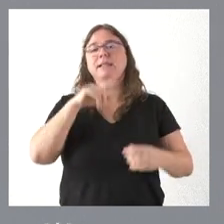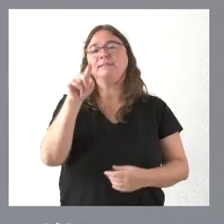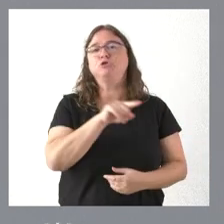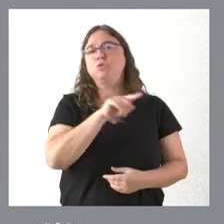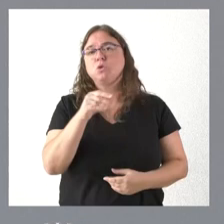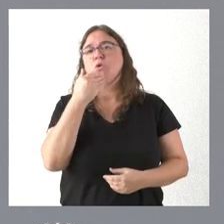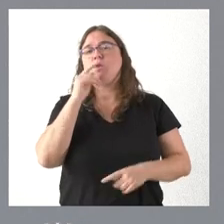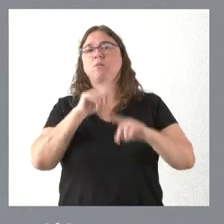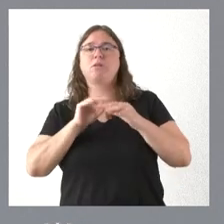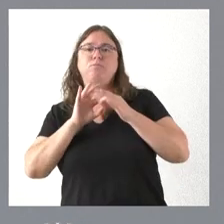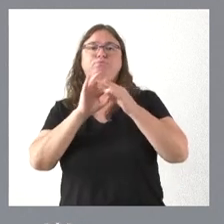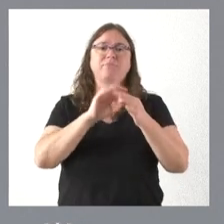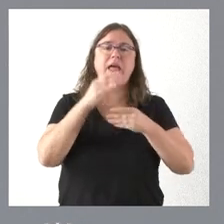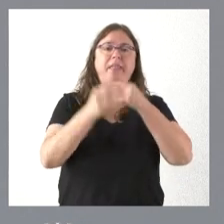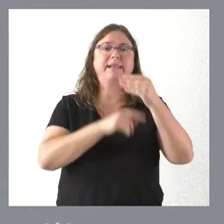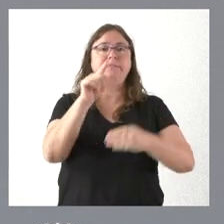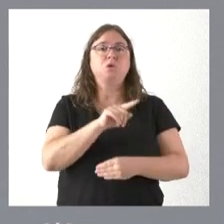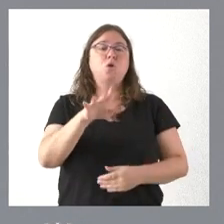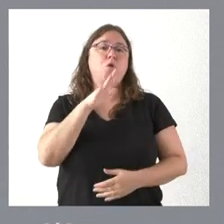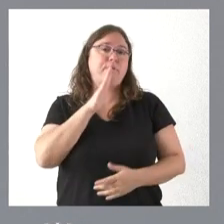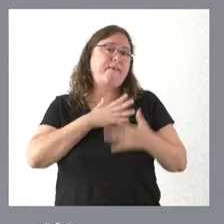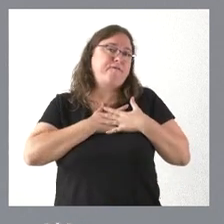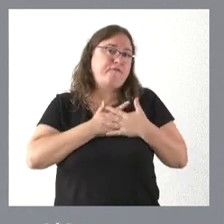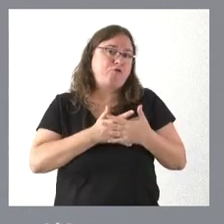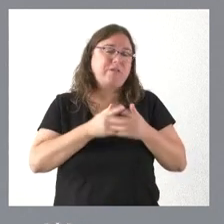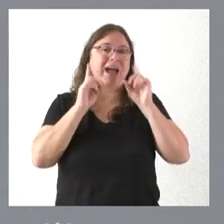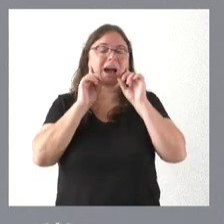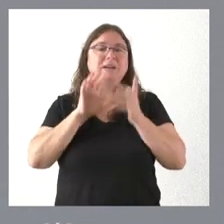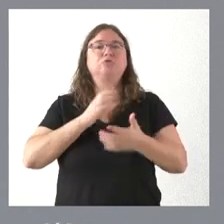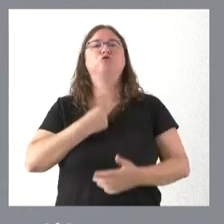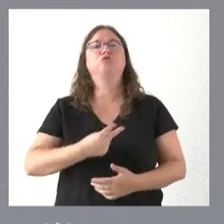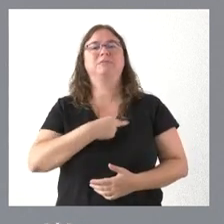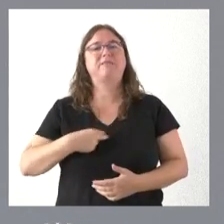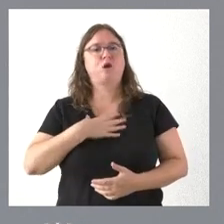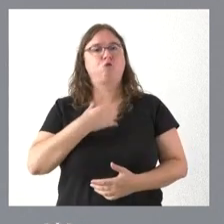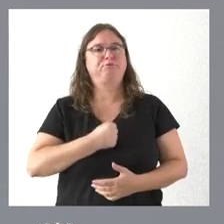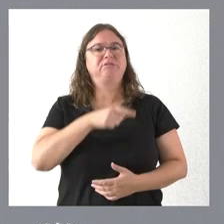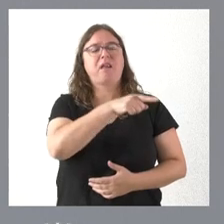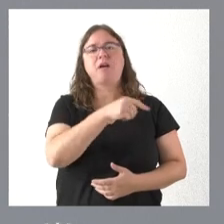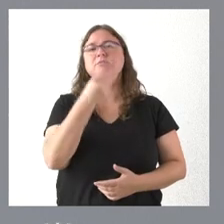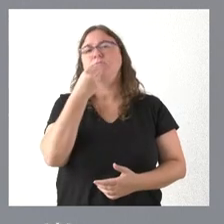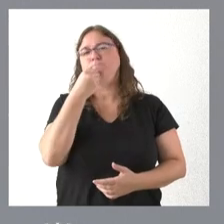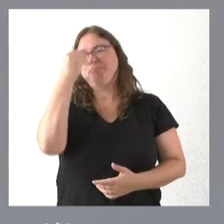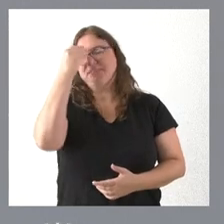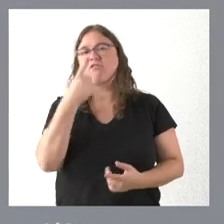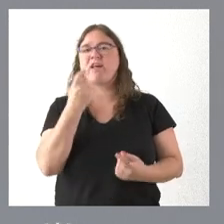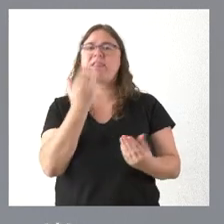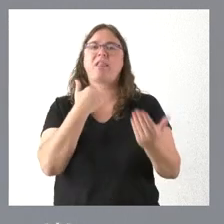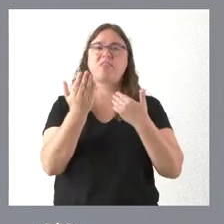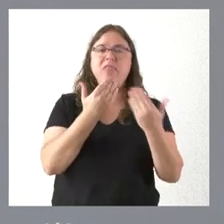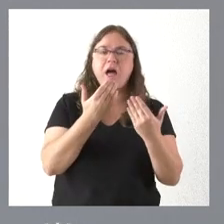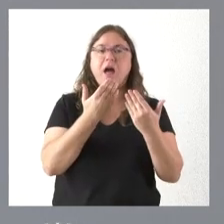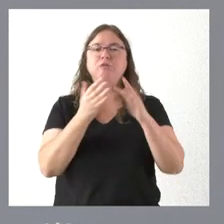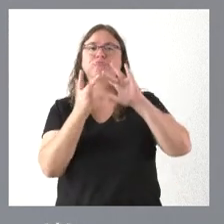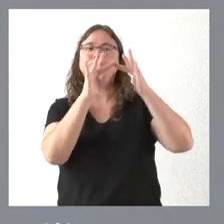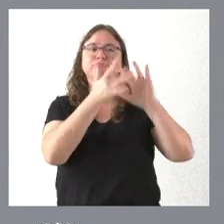o pueda ser llevada a cabo Aunque pudiera haberles la voluntad en el caso de Santiago de Compostela pues llevará un tiempo de diálogo de encuentro entre